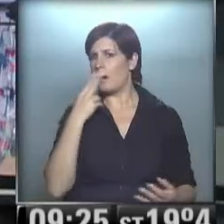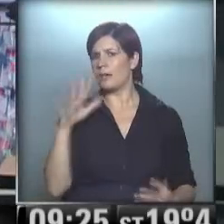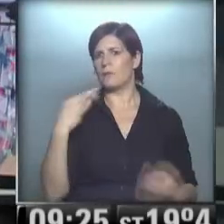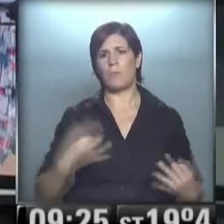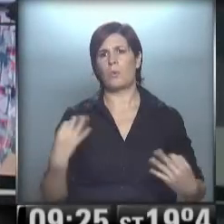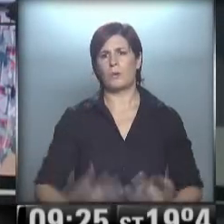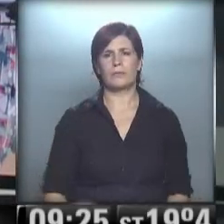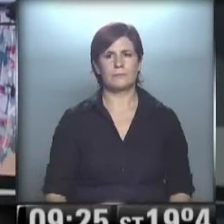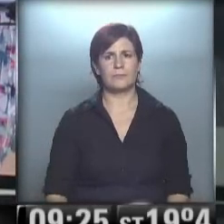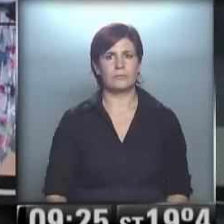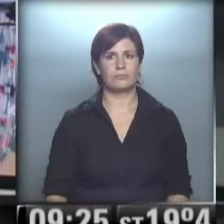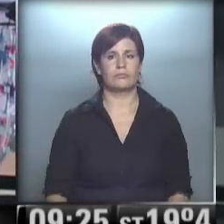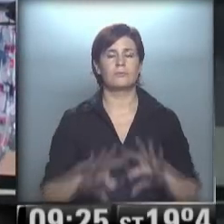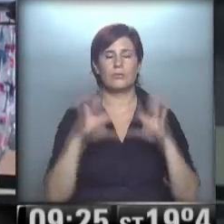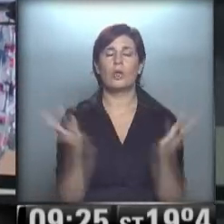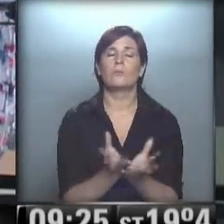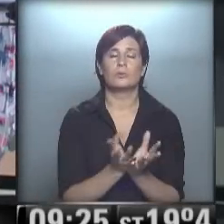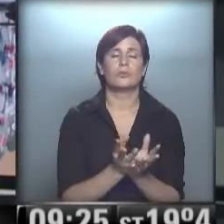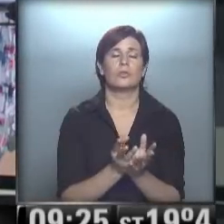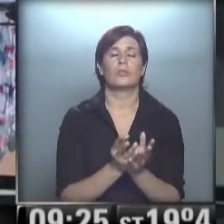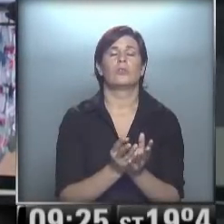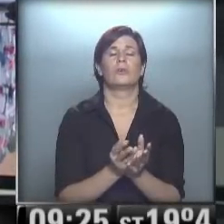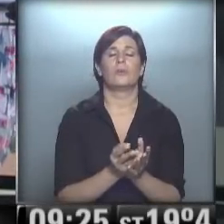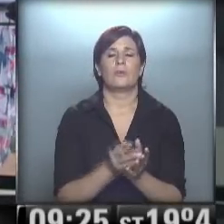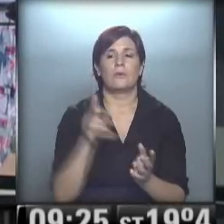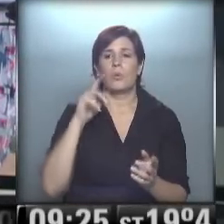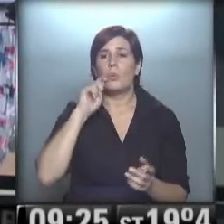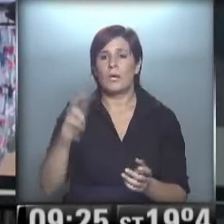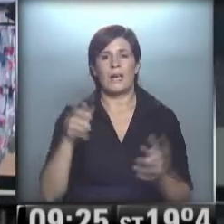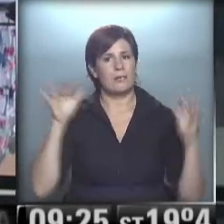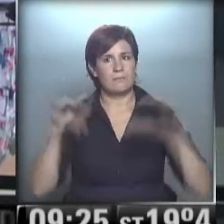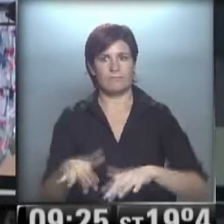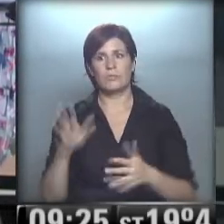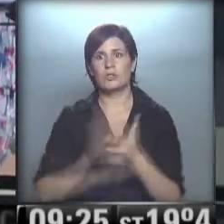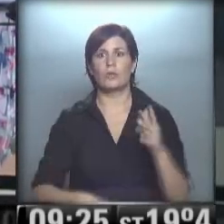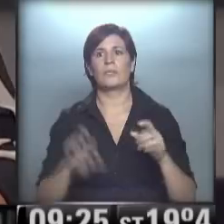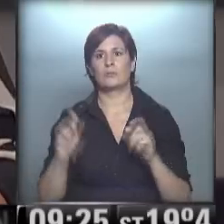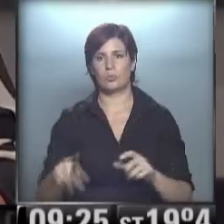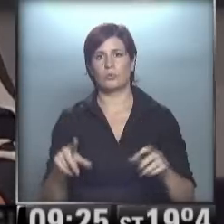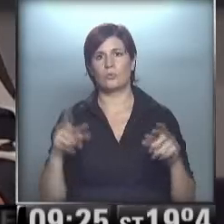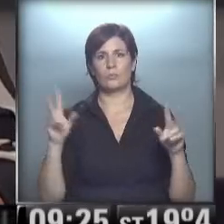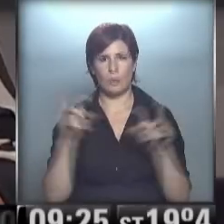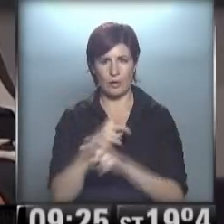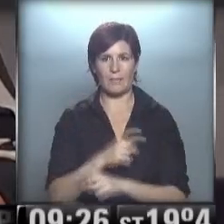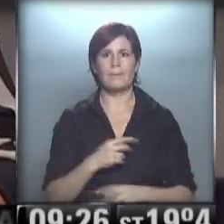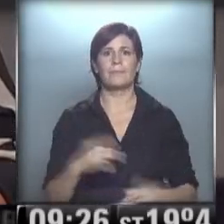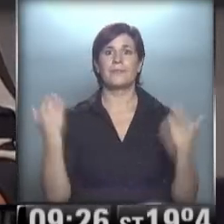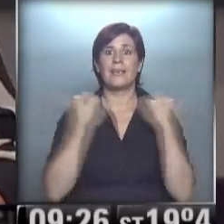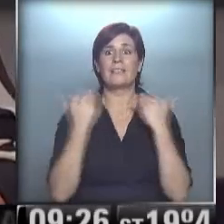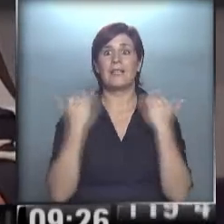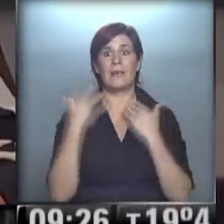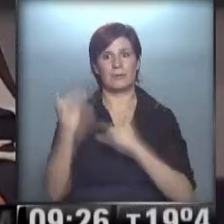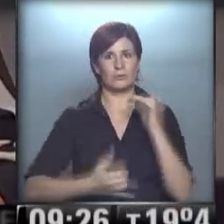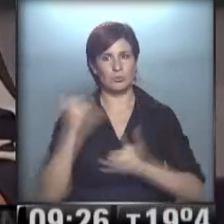a nivel internacional en las últimas horas Ucrania se lleva todas las miradas a ver Telma qué podemos contar Qué tal Buen día Silvio Alejandro sí